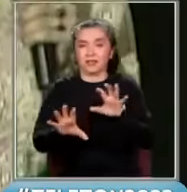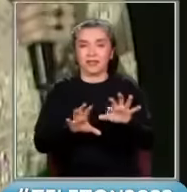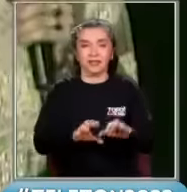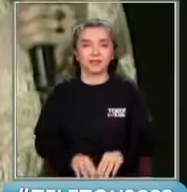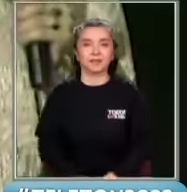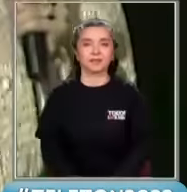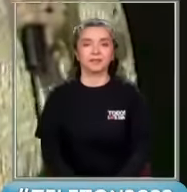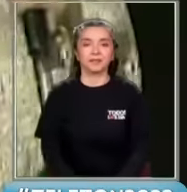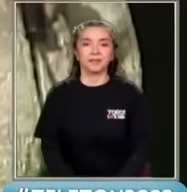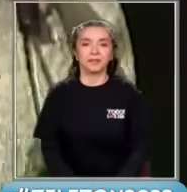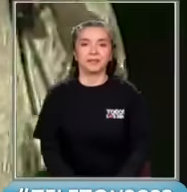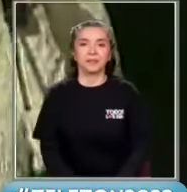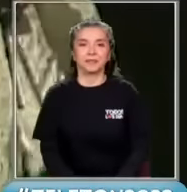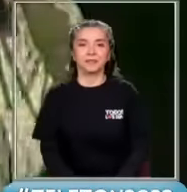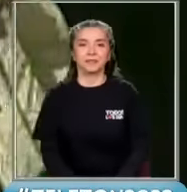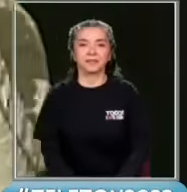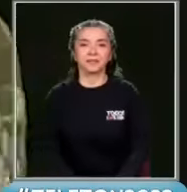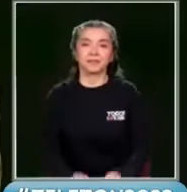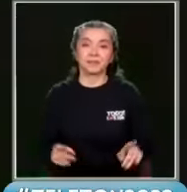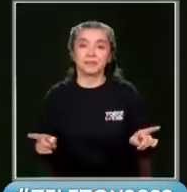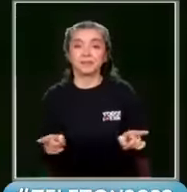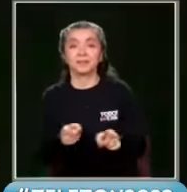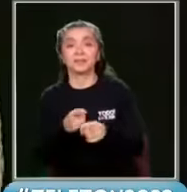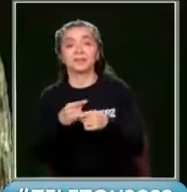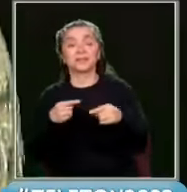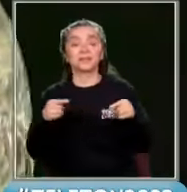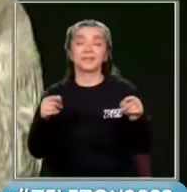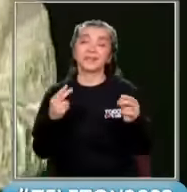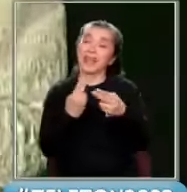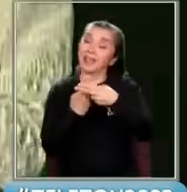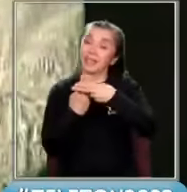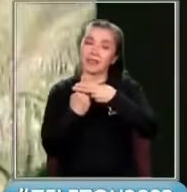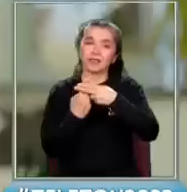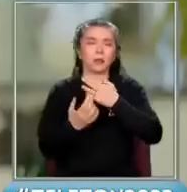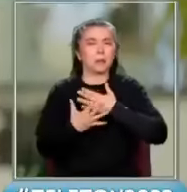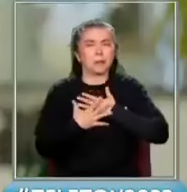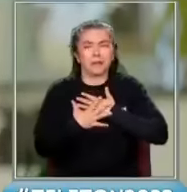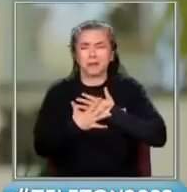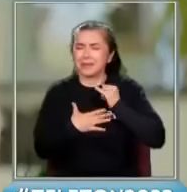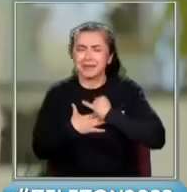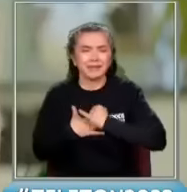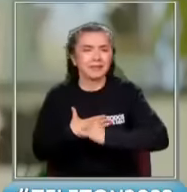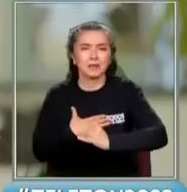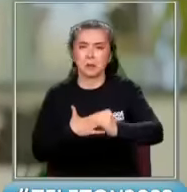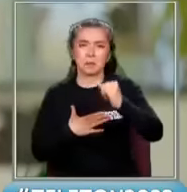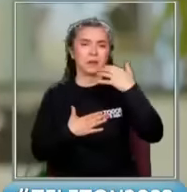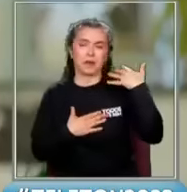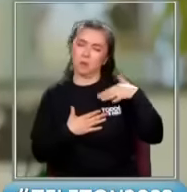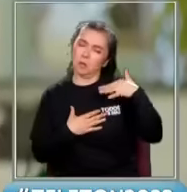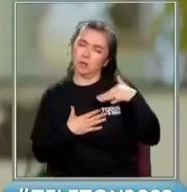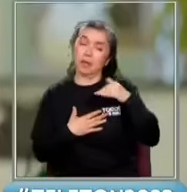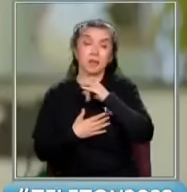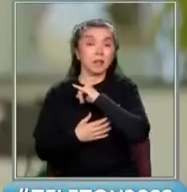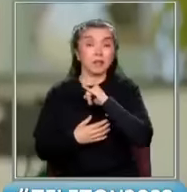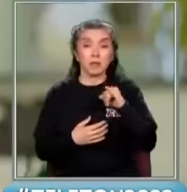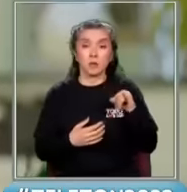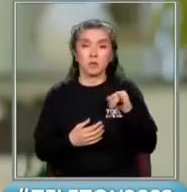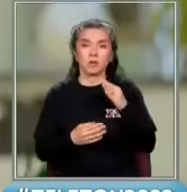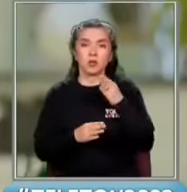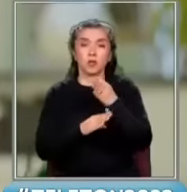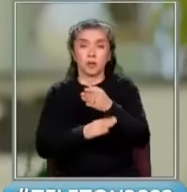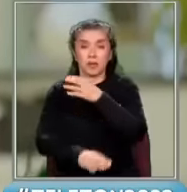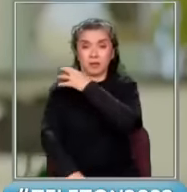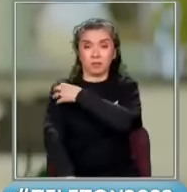If that's what I should do. Teletón para mí siempre fue importante, específicamente después de que visité